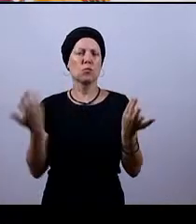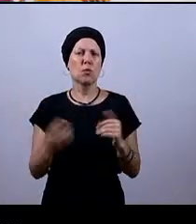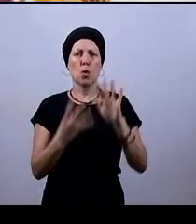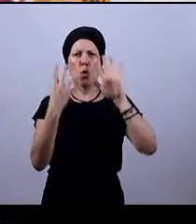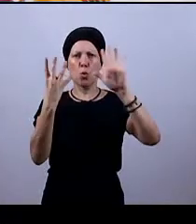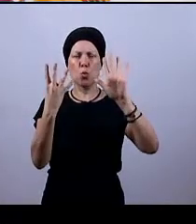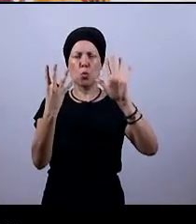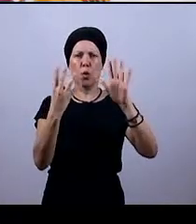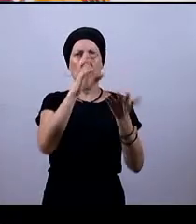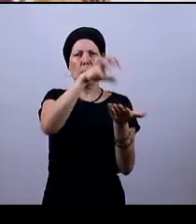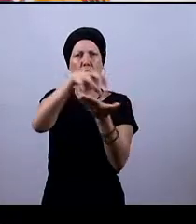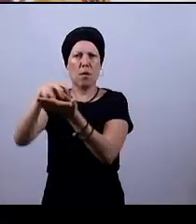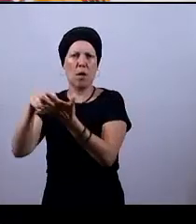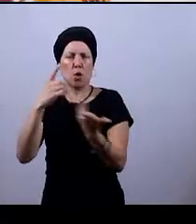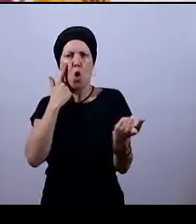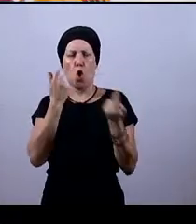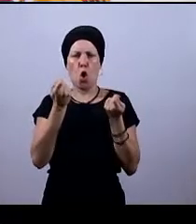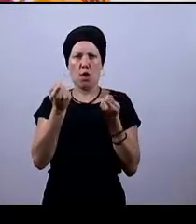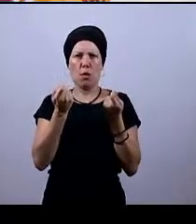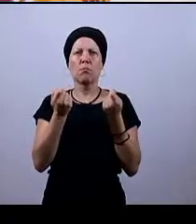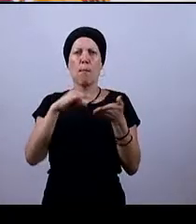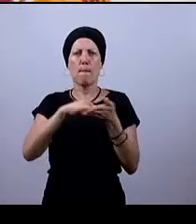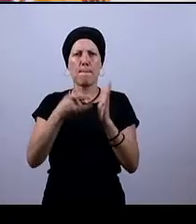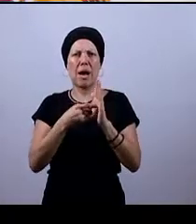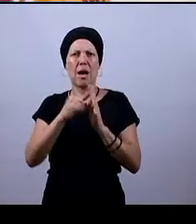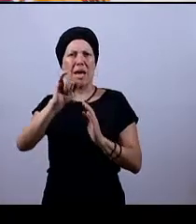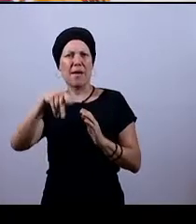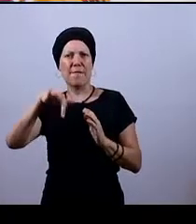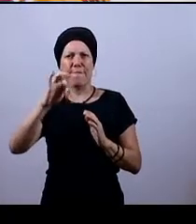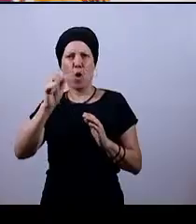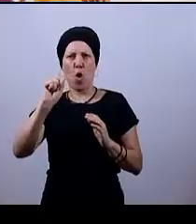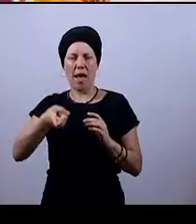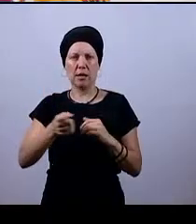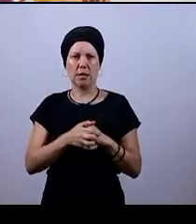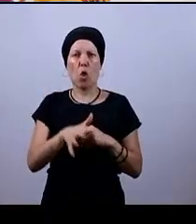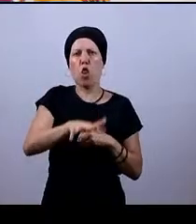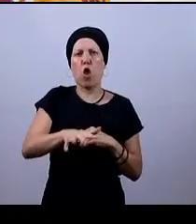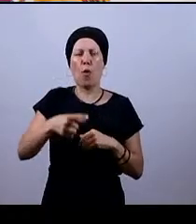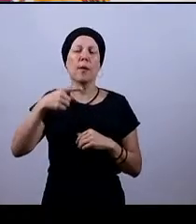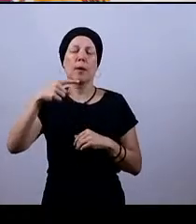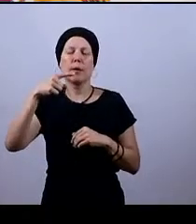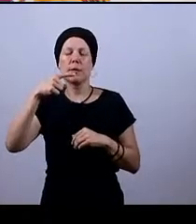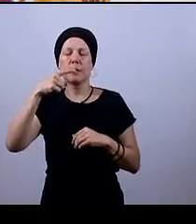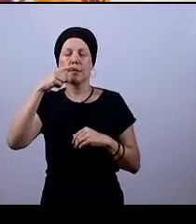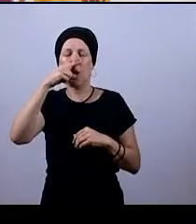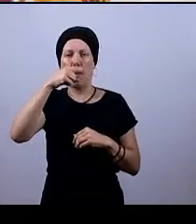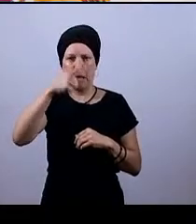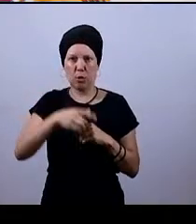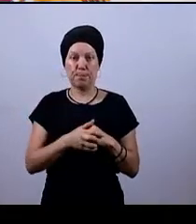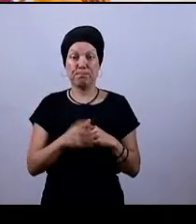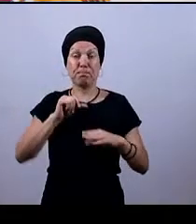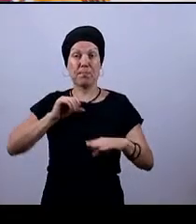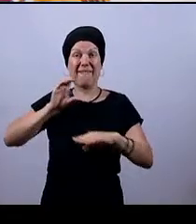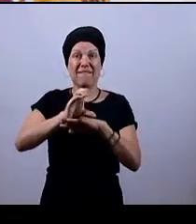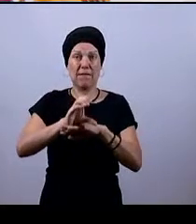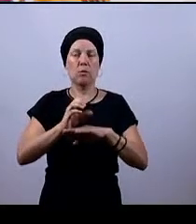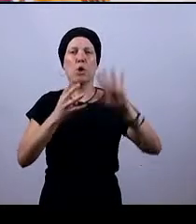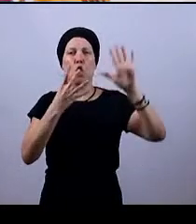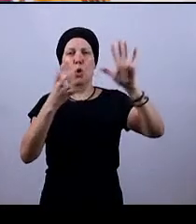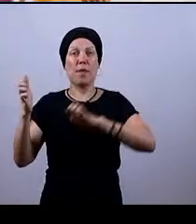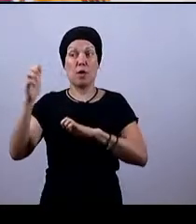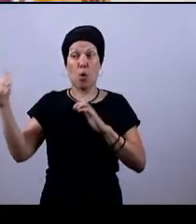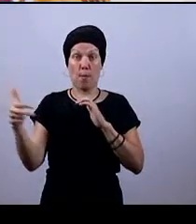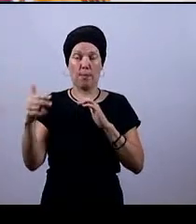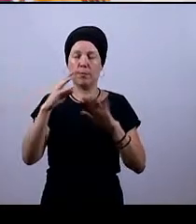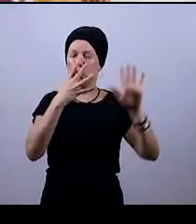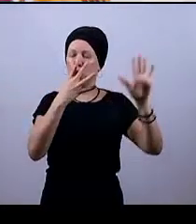nuevo Centro de Coordinación del Plan Infoex en Don Benito. La inversión, 900.000 euros,